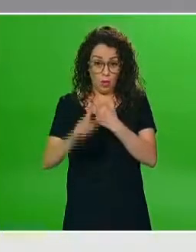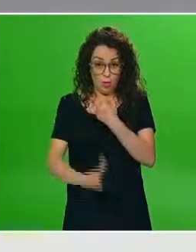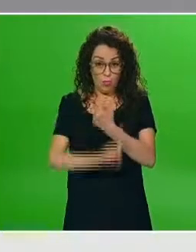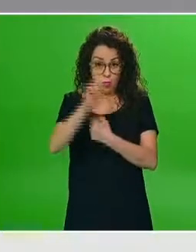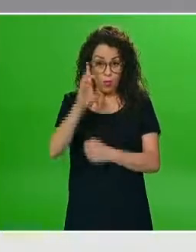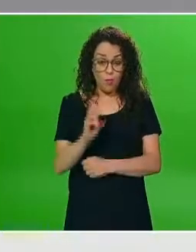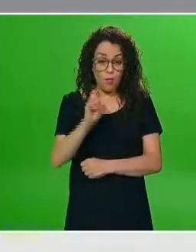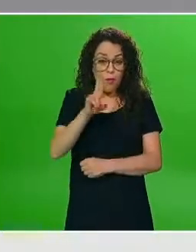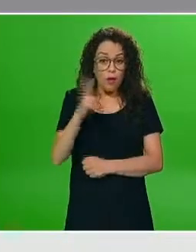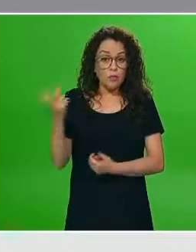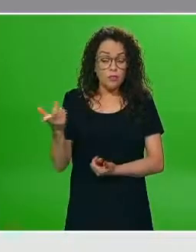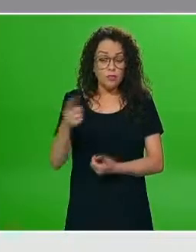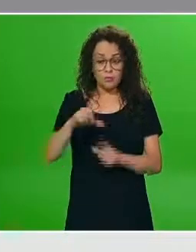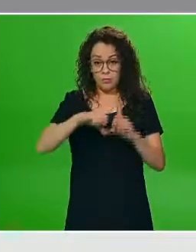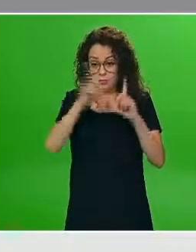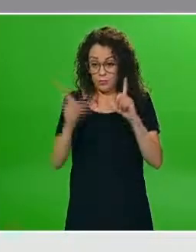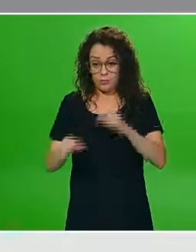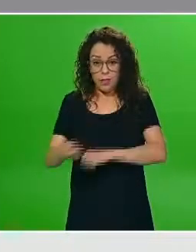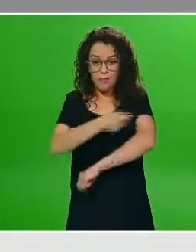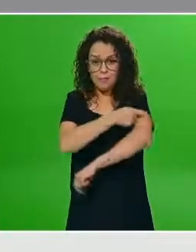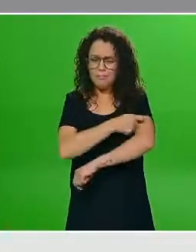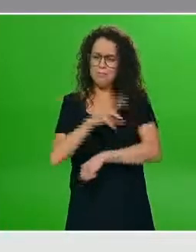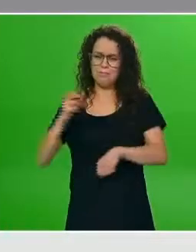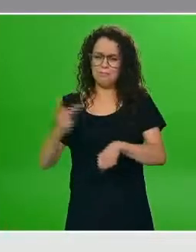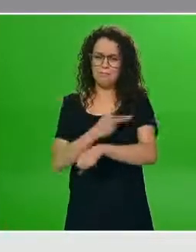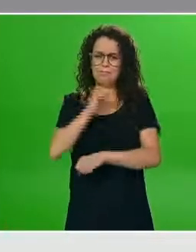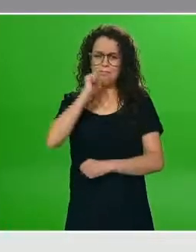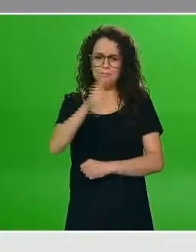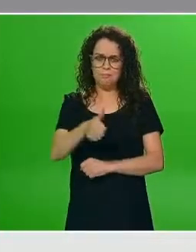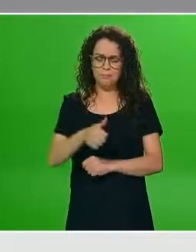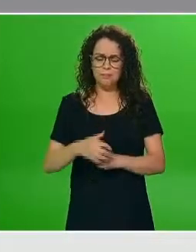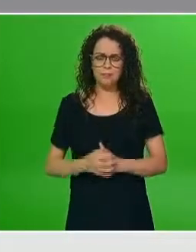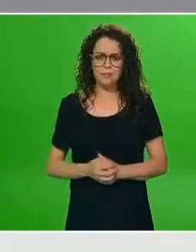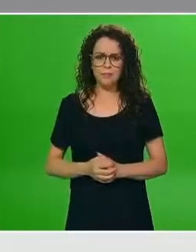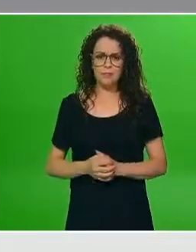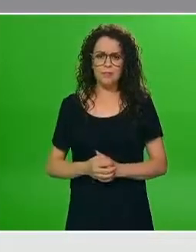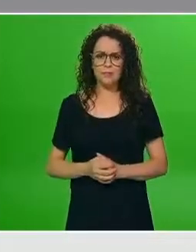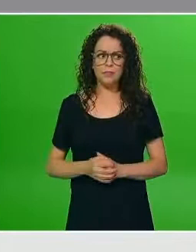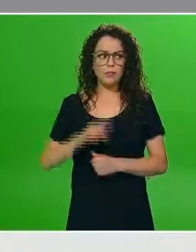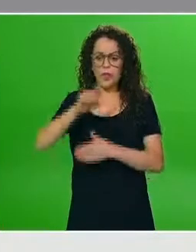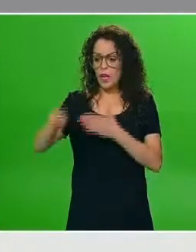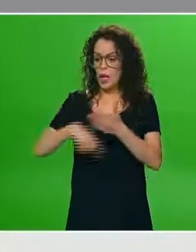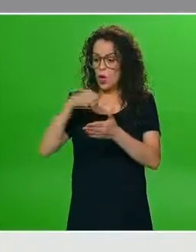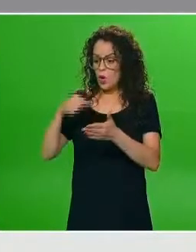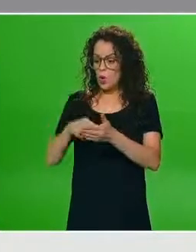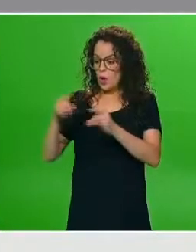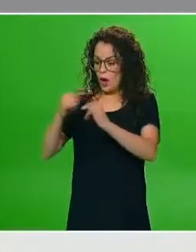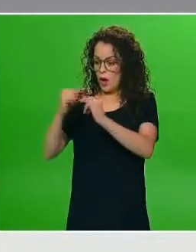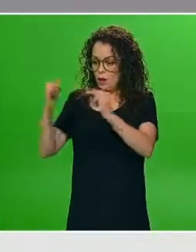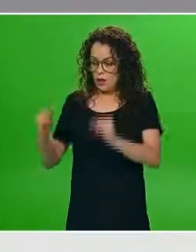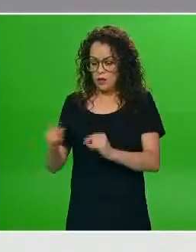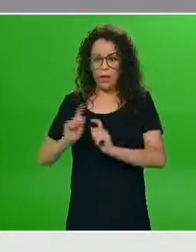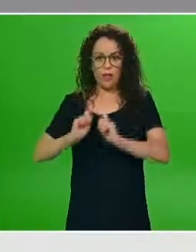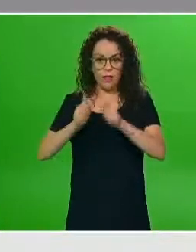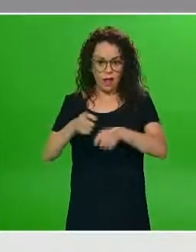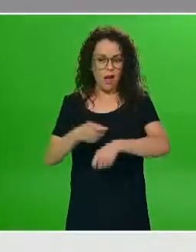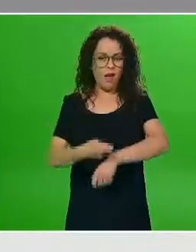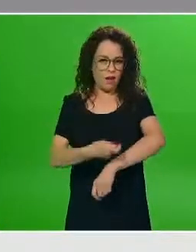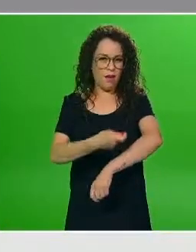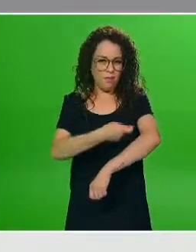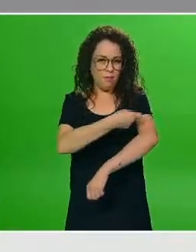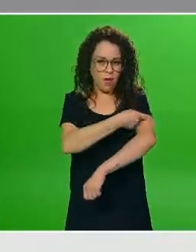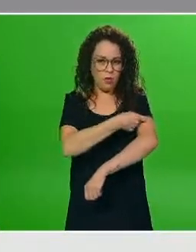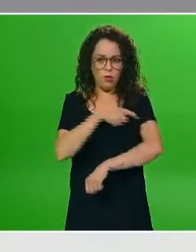de vacunación. Si tenemos algún reporte en el sitio de vacunación de personas que de alguna forma se